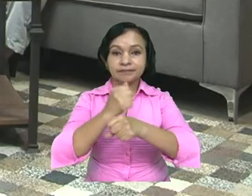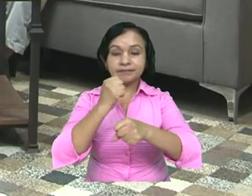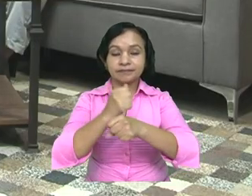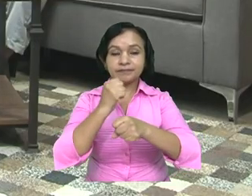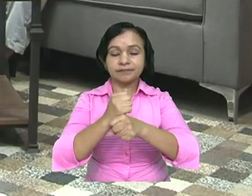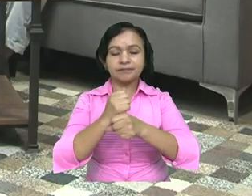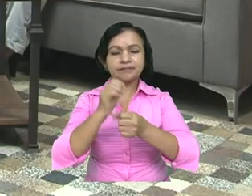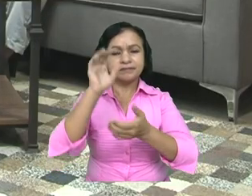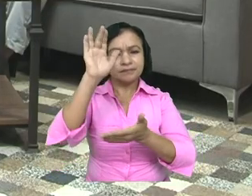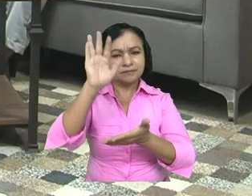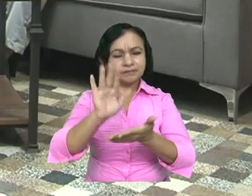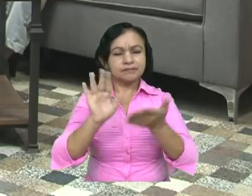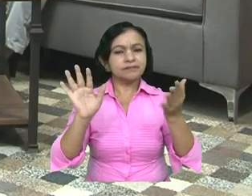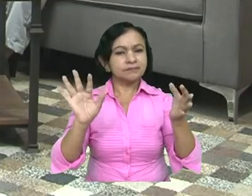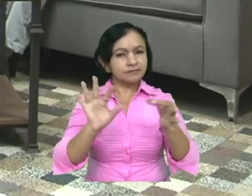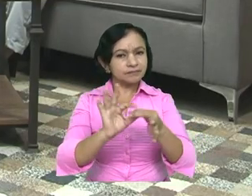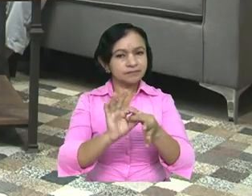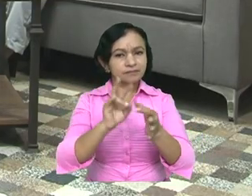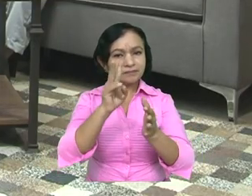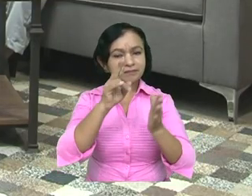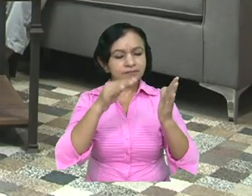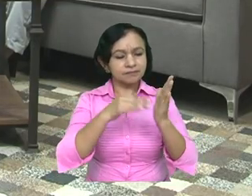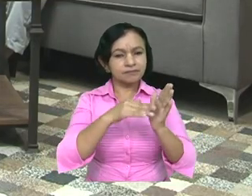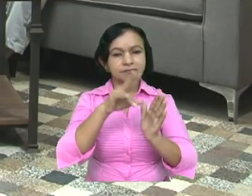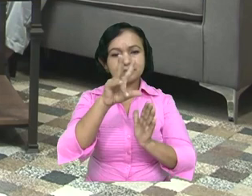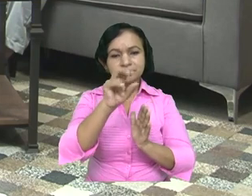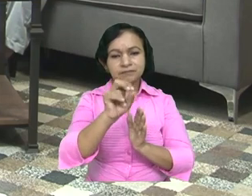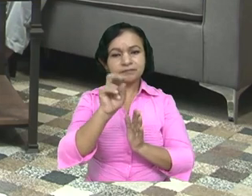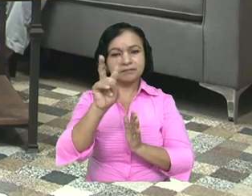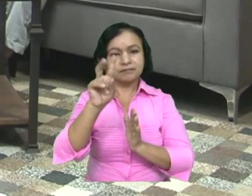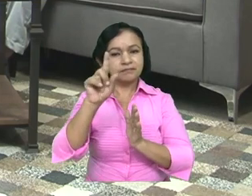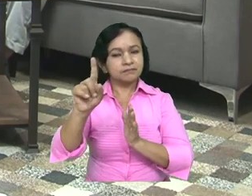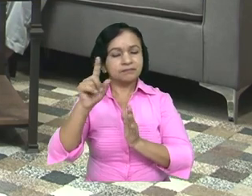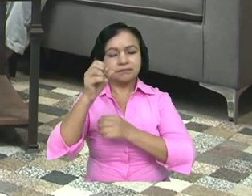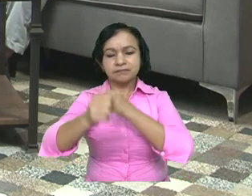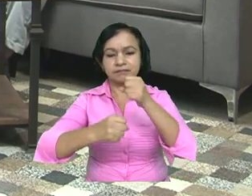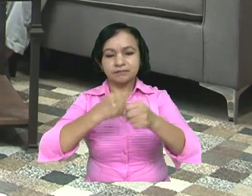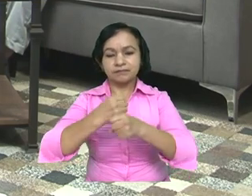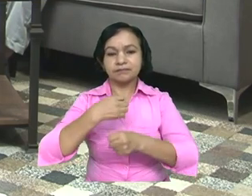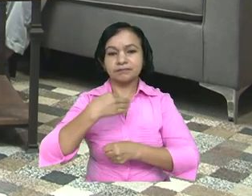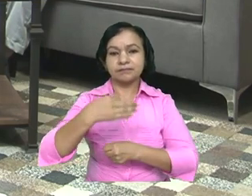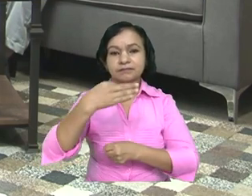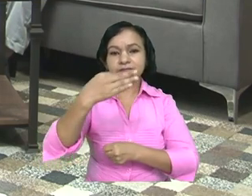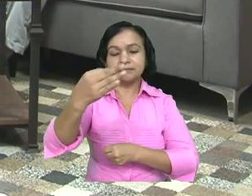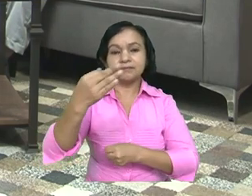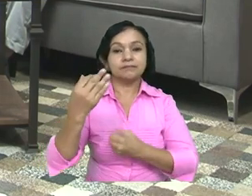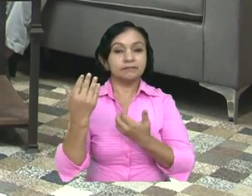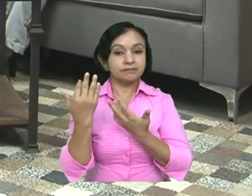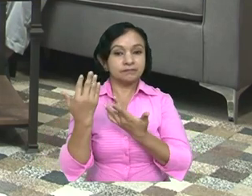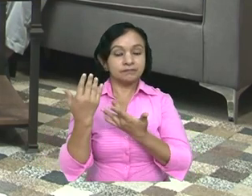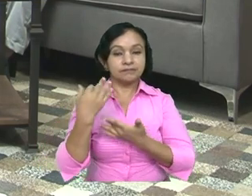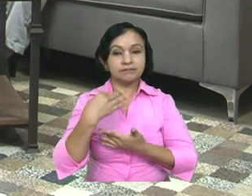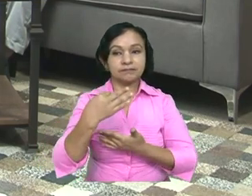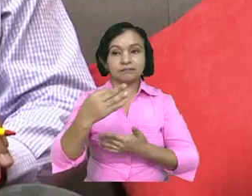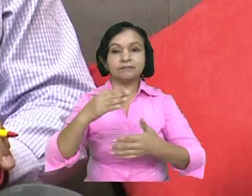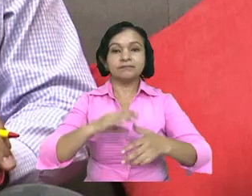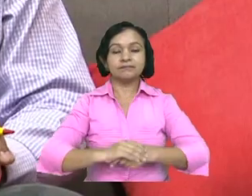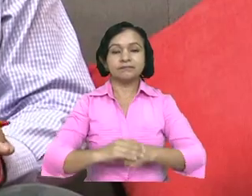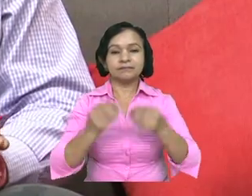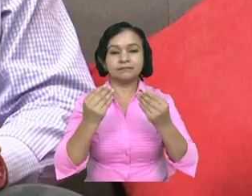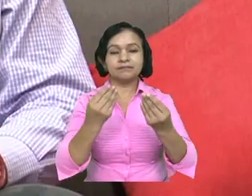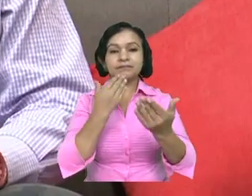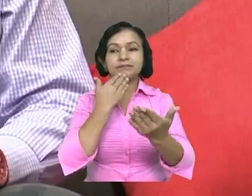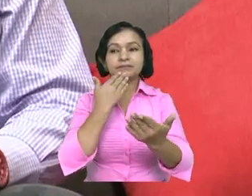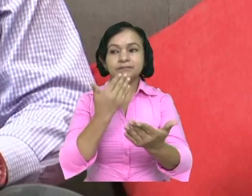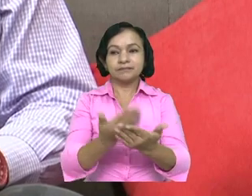mismo espíritu en el 2020, 2021 y todos los años venideros, porque son muchos los que nos esperan. Claro que sí, compañera. Muchísimas